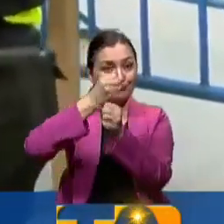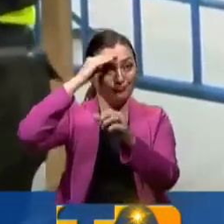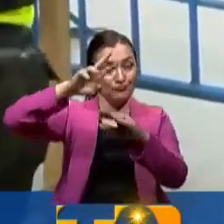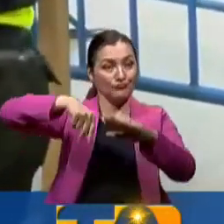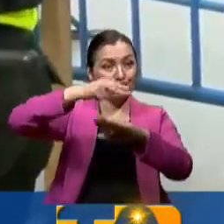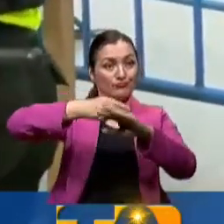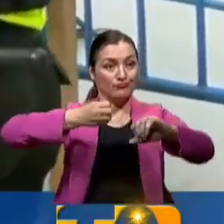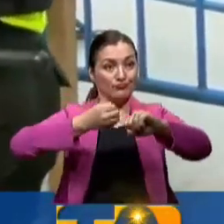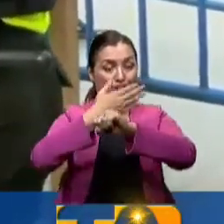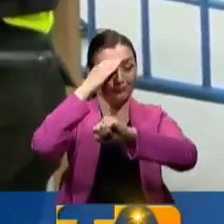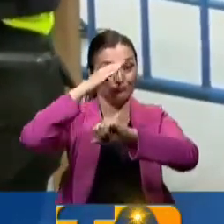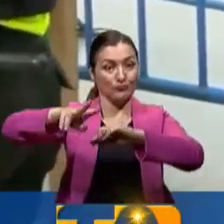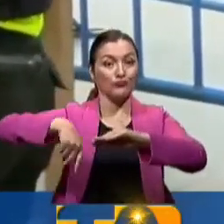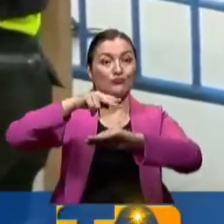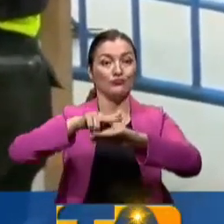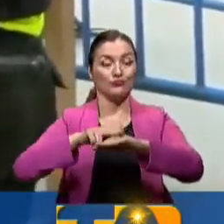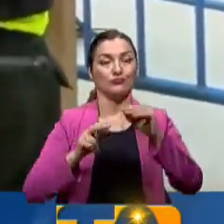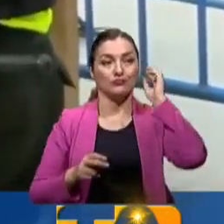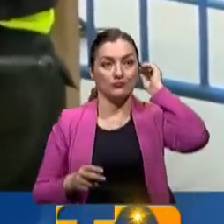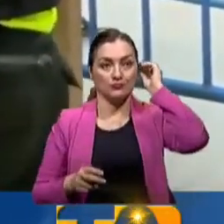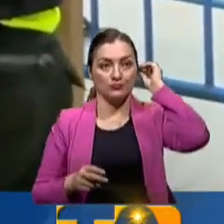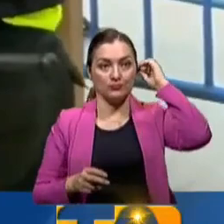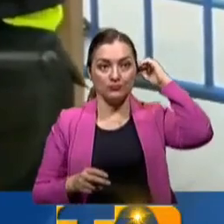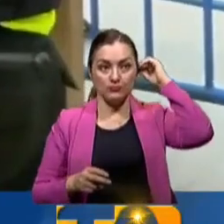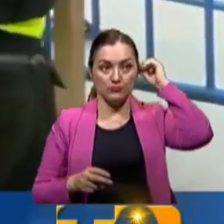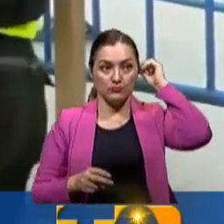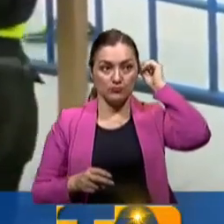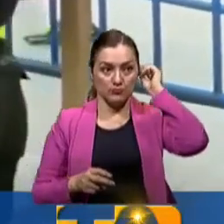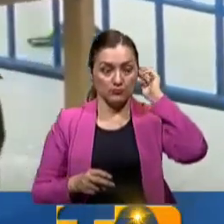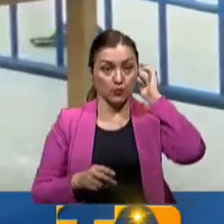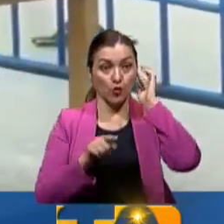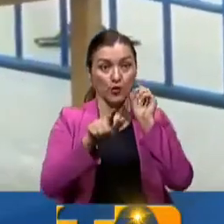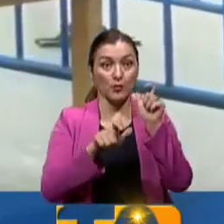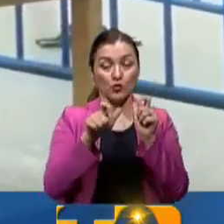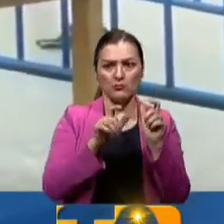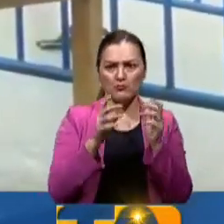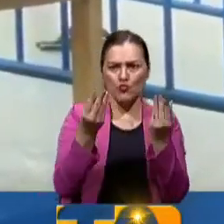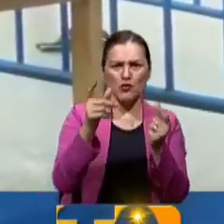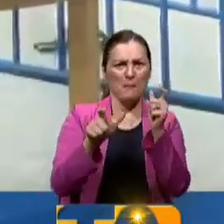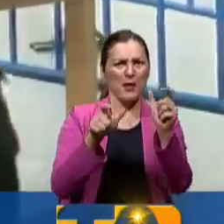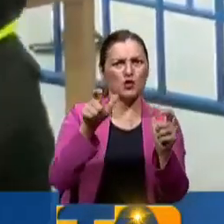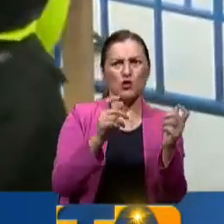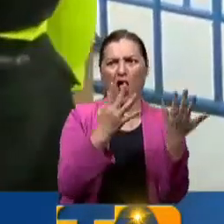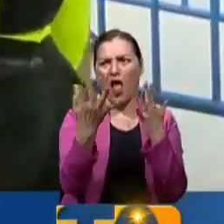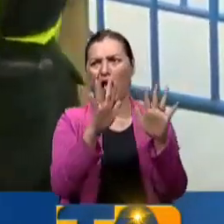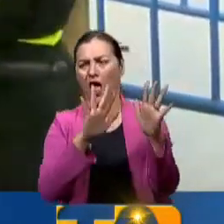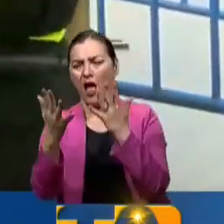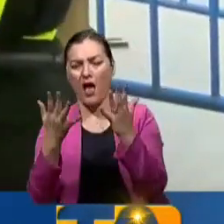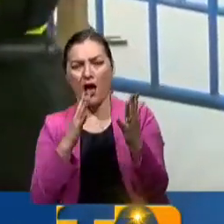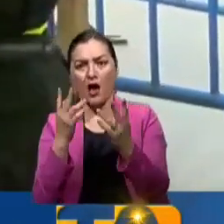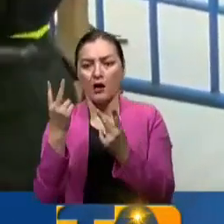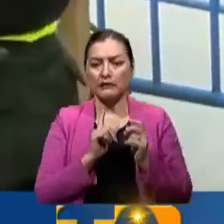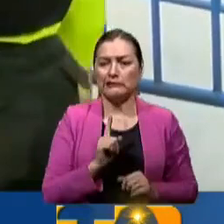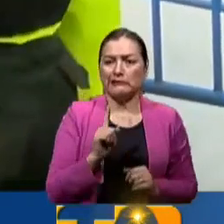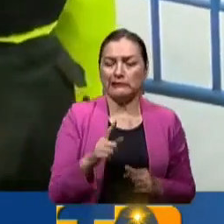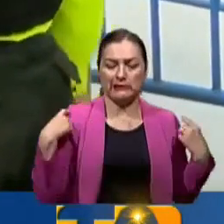las recomendaciones de la Policía Nacional: en caso de que usted visite lugares con mucha aglomeración de personas, hágalo con mochilas pequeñas,